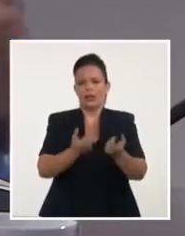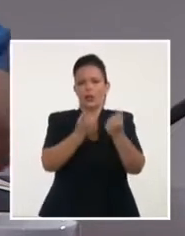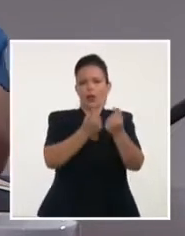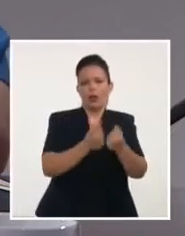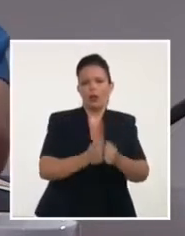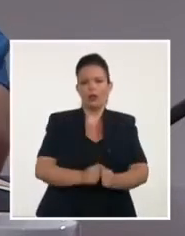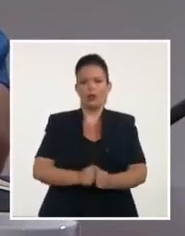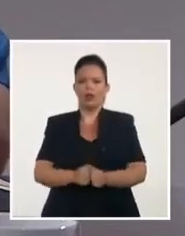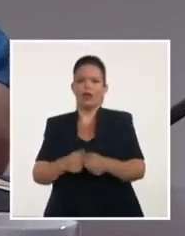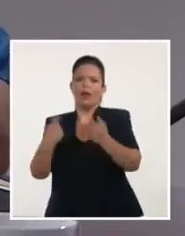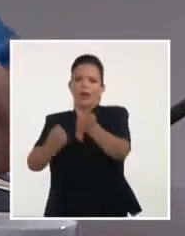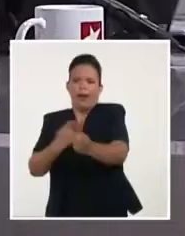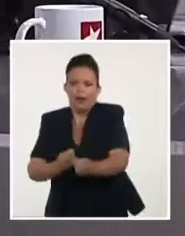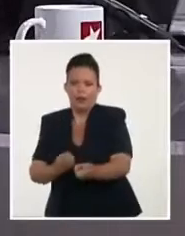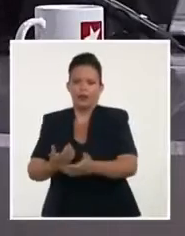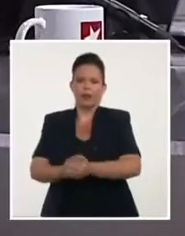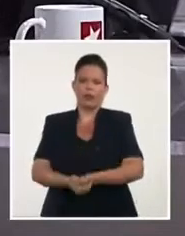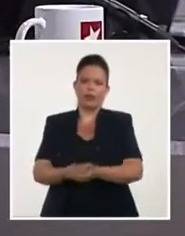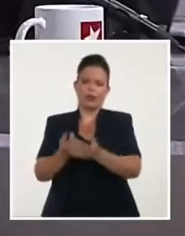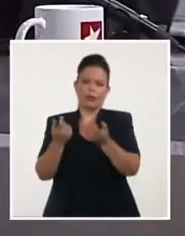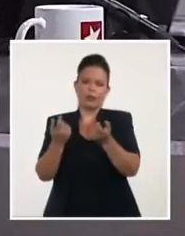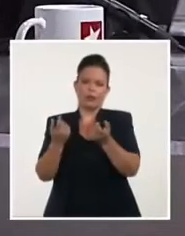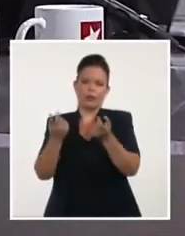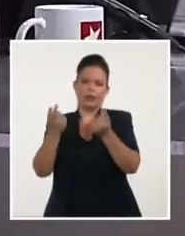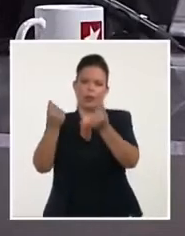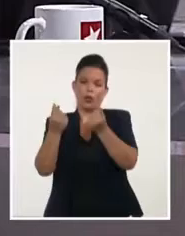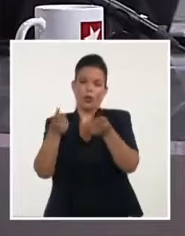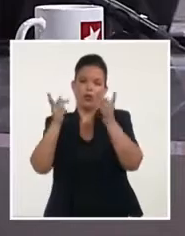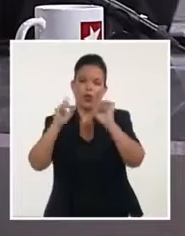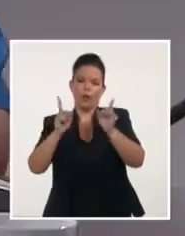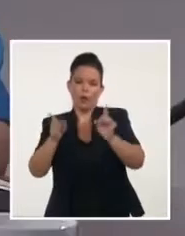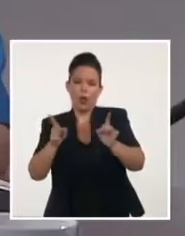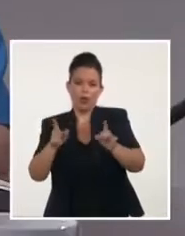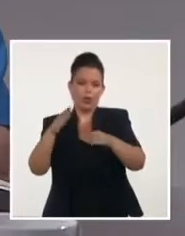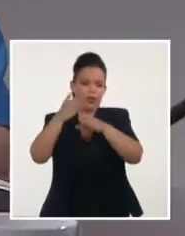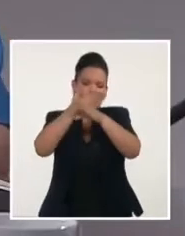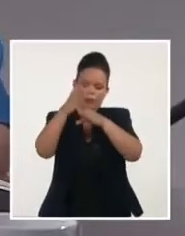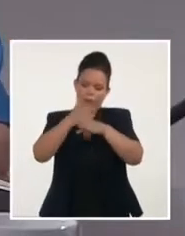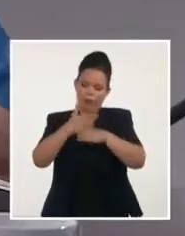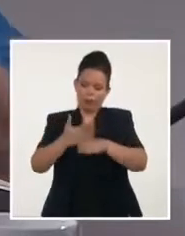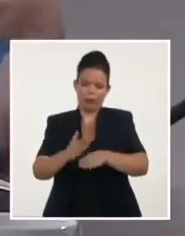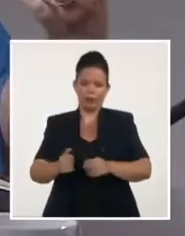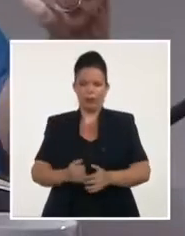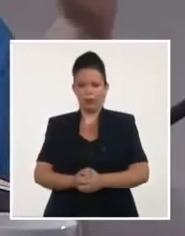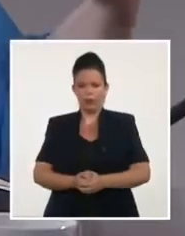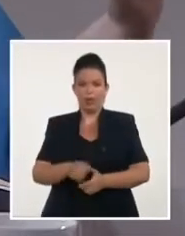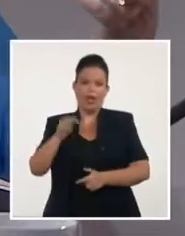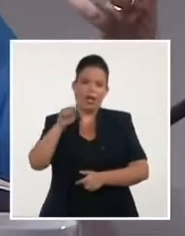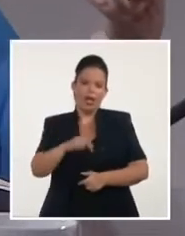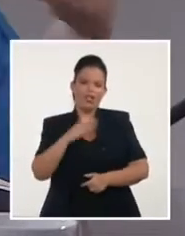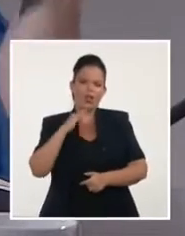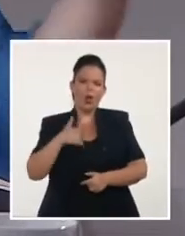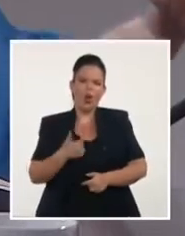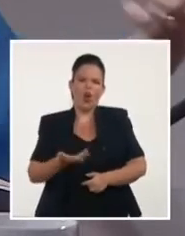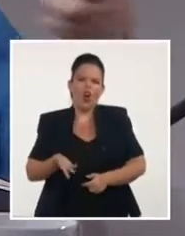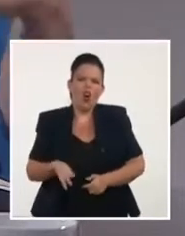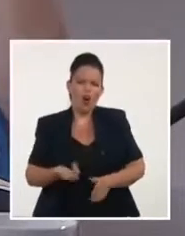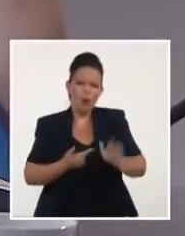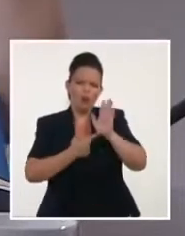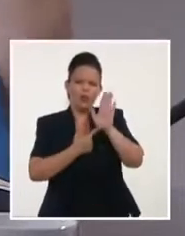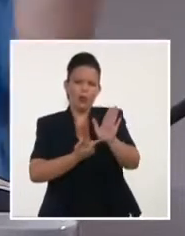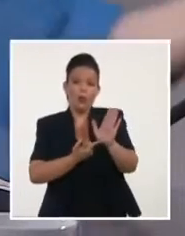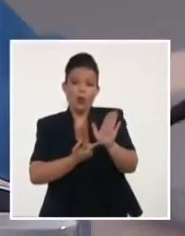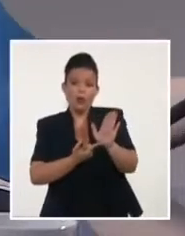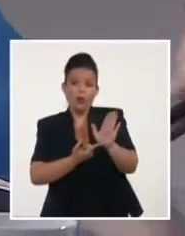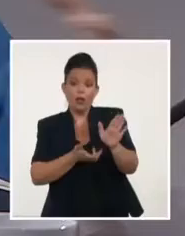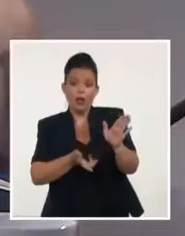medioambiental, como pasó en Bolivia. Todo eso está en el manual de guerra no convencional. ¿Qué interconecta todo eso? La revolución tecnológica. Tú estás como un pollo sin cabeza